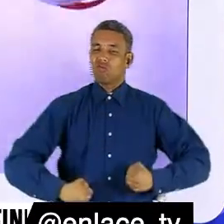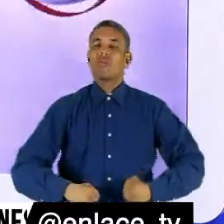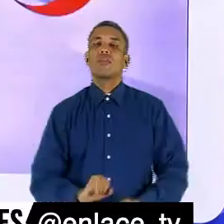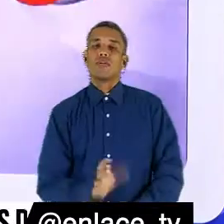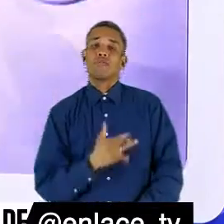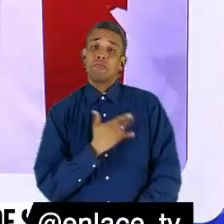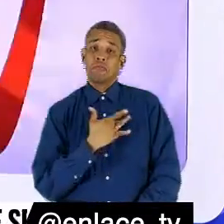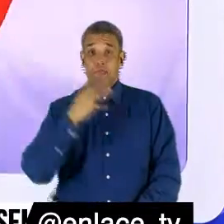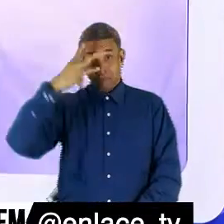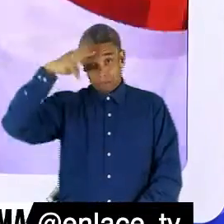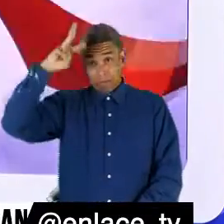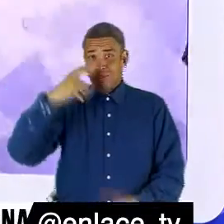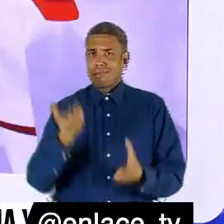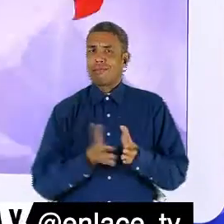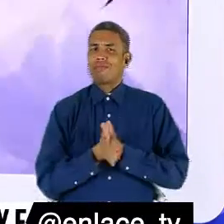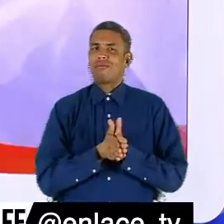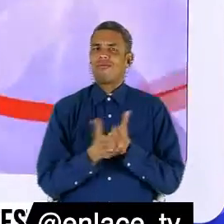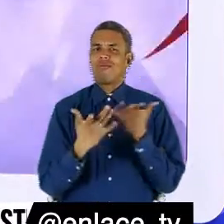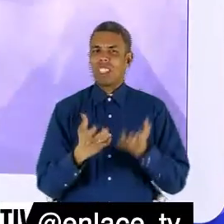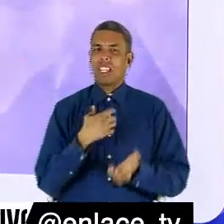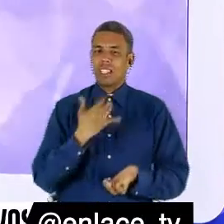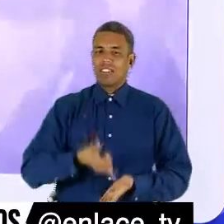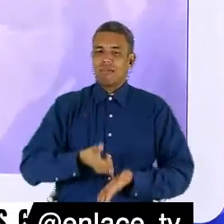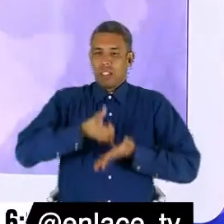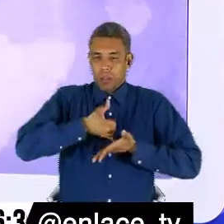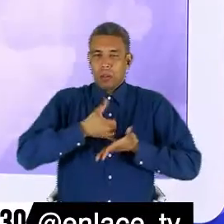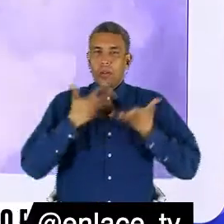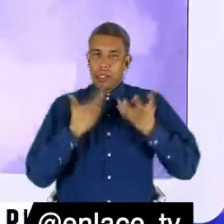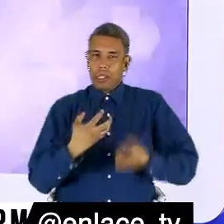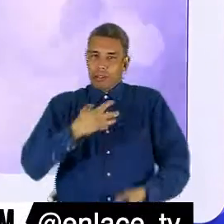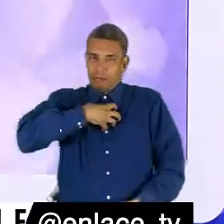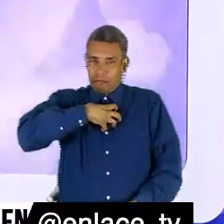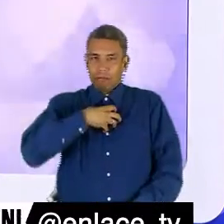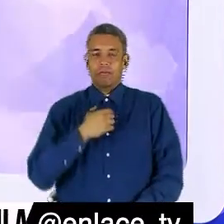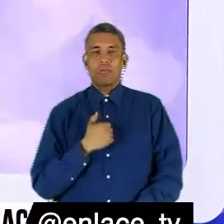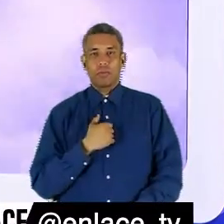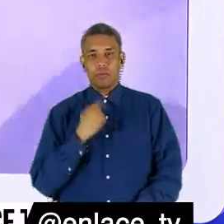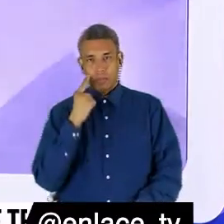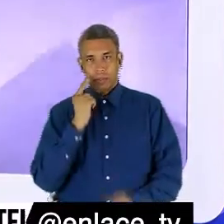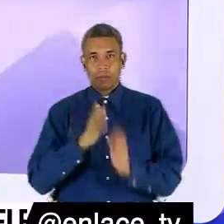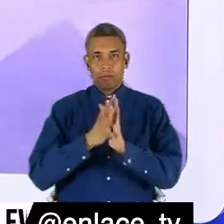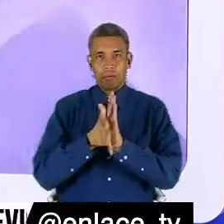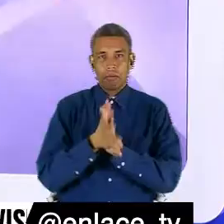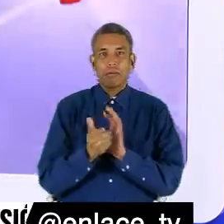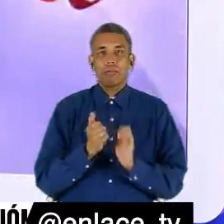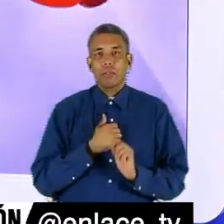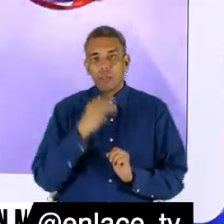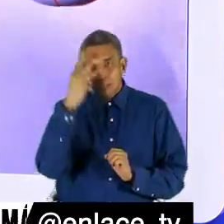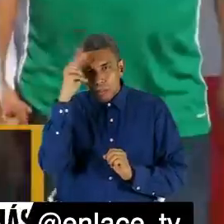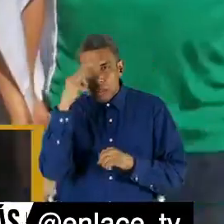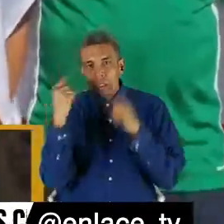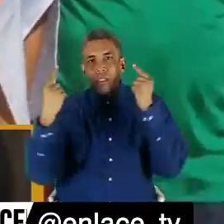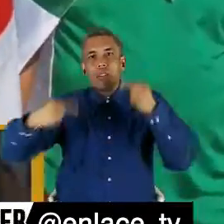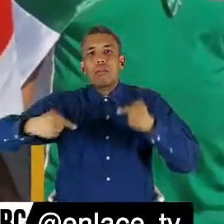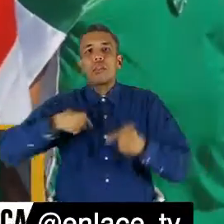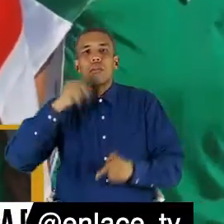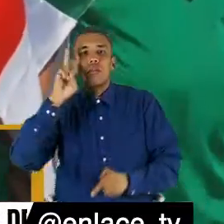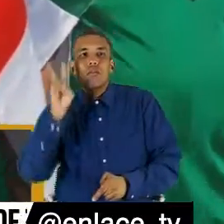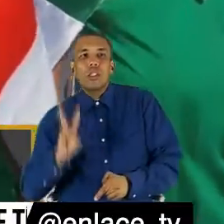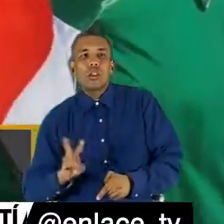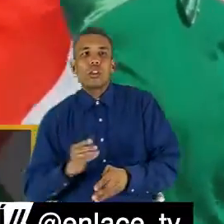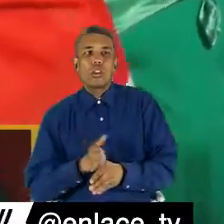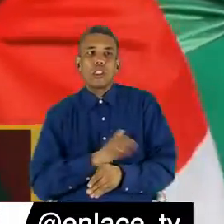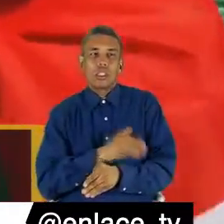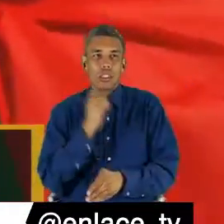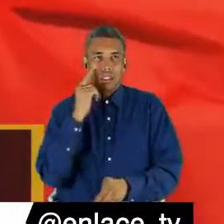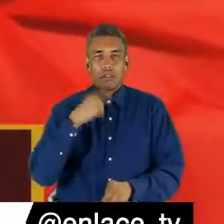Osorio. Y aquí está un preámbulo o la previa a lo que es este compromiso entre venezolanos y mexicanos. Bien, en el Fan Plaza vamos a hablar con